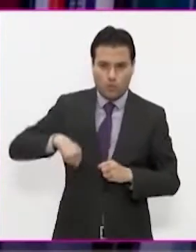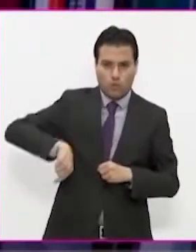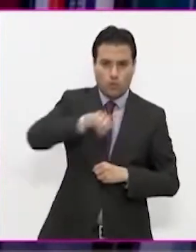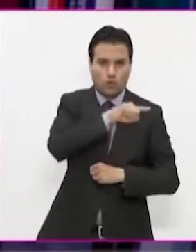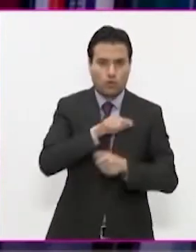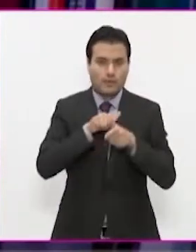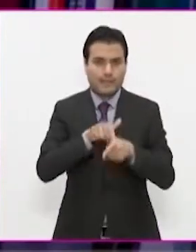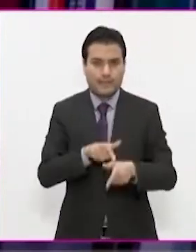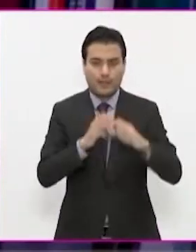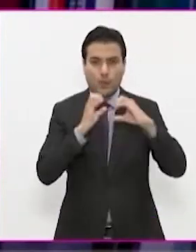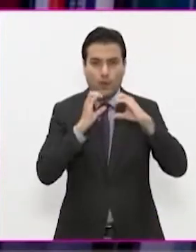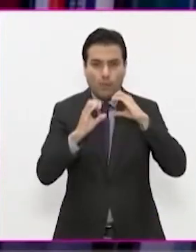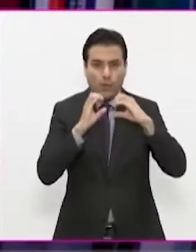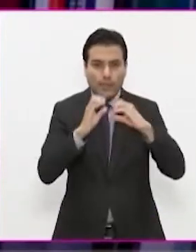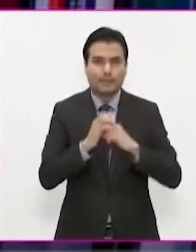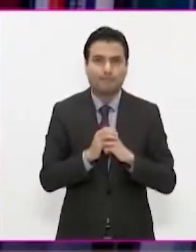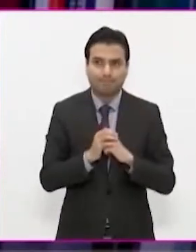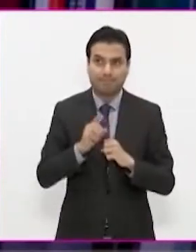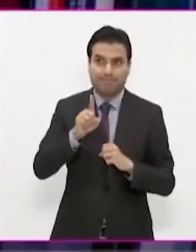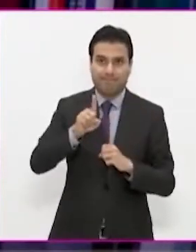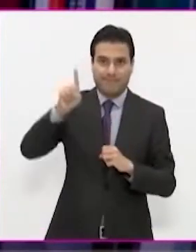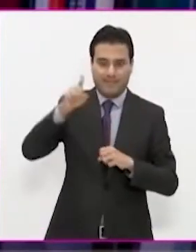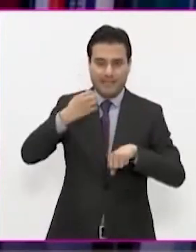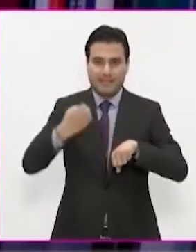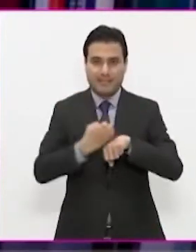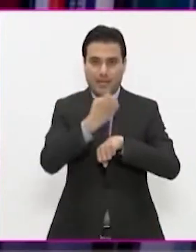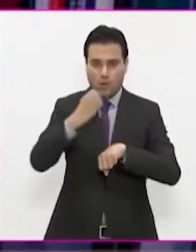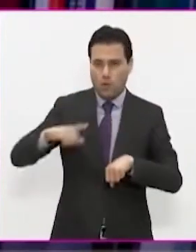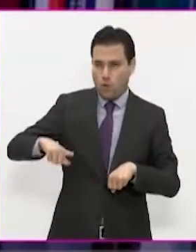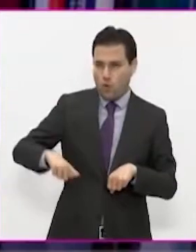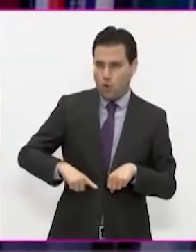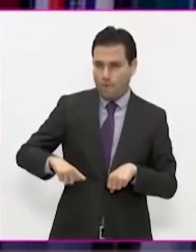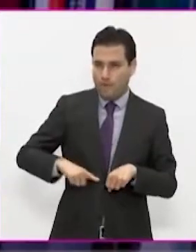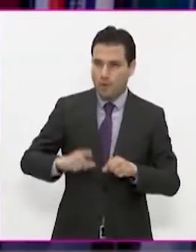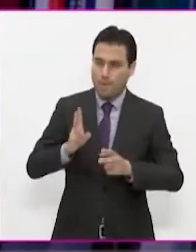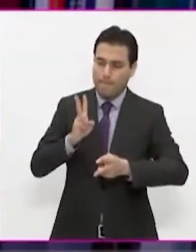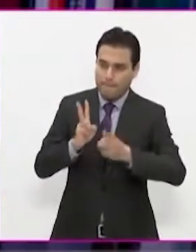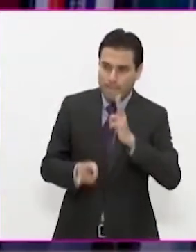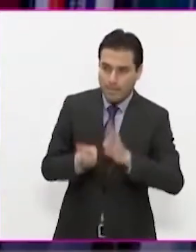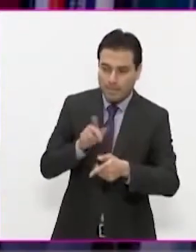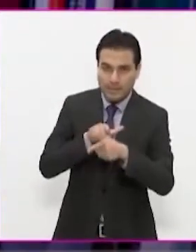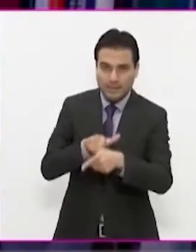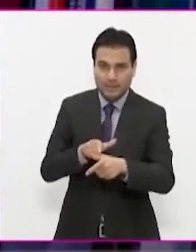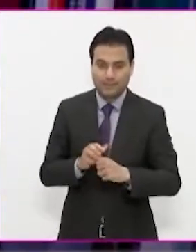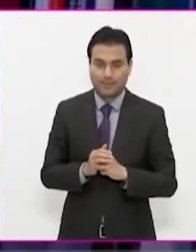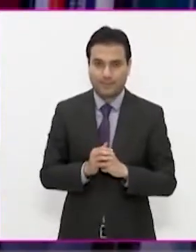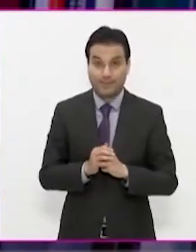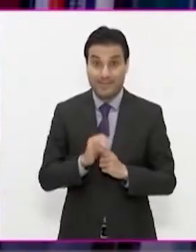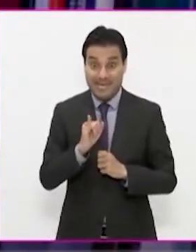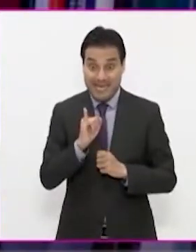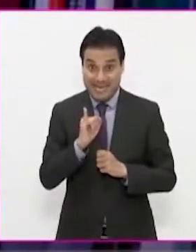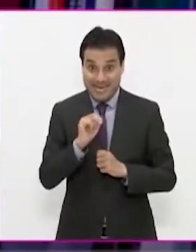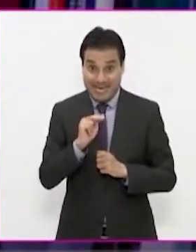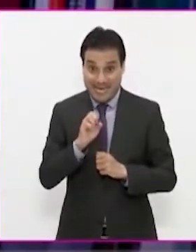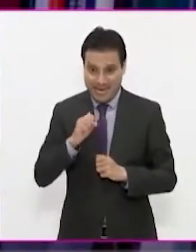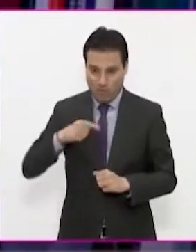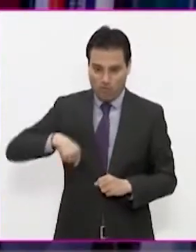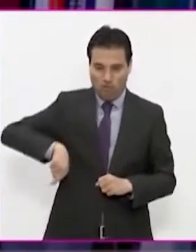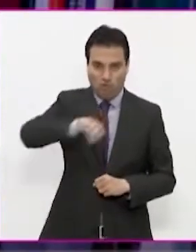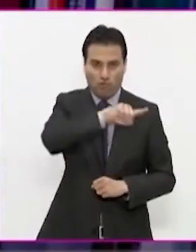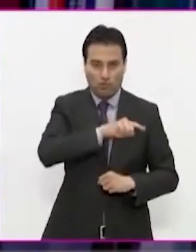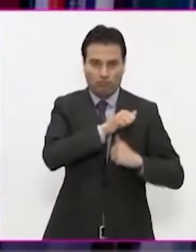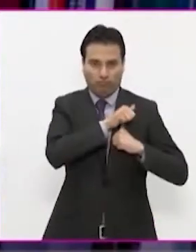con las autoridades de dichas entidades considerando que el ine que es el instituto el órgano que